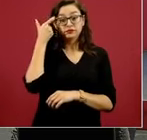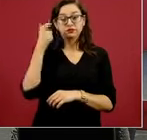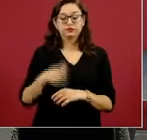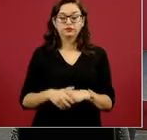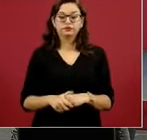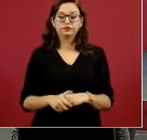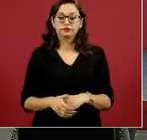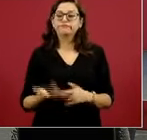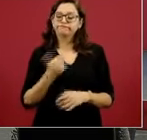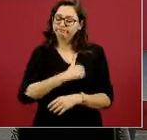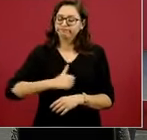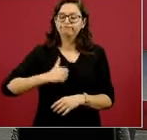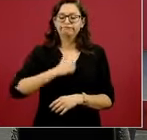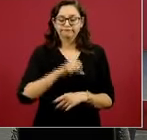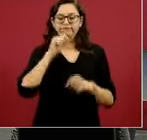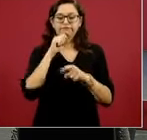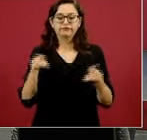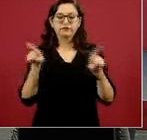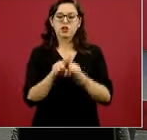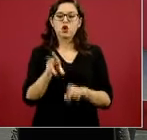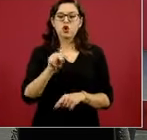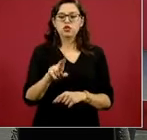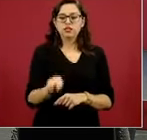las 86.059